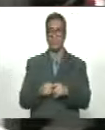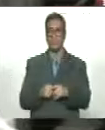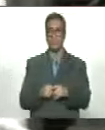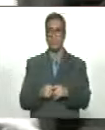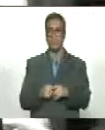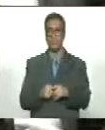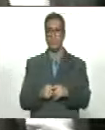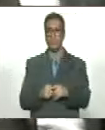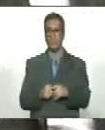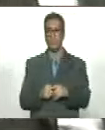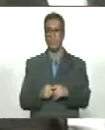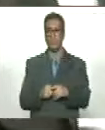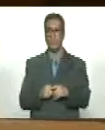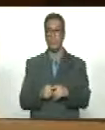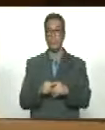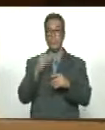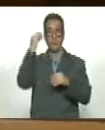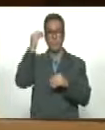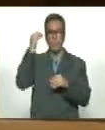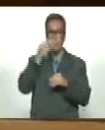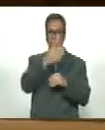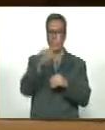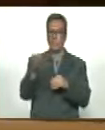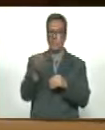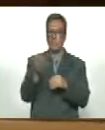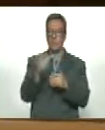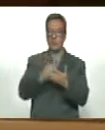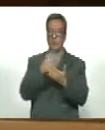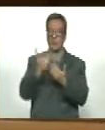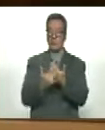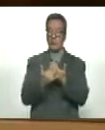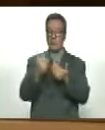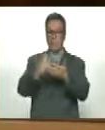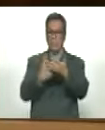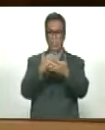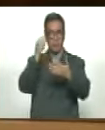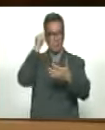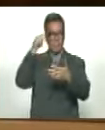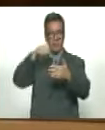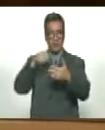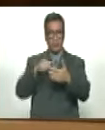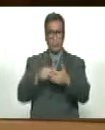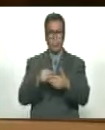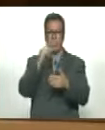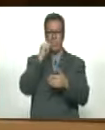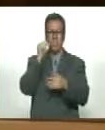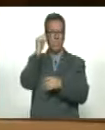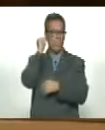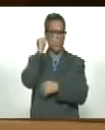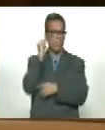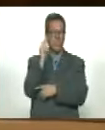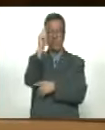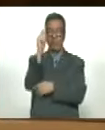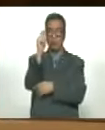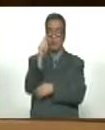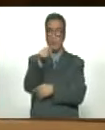presidente. En consideración, el proyecto del orden del día, las honorables diputadas y los honorables diputados que